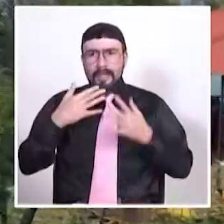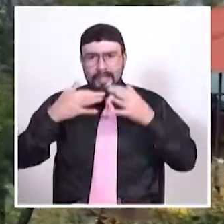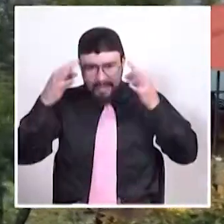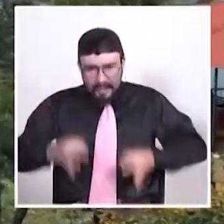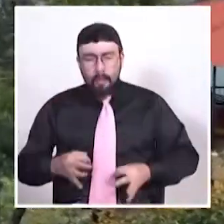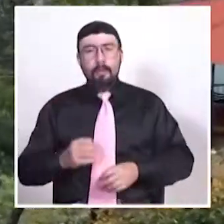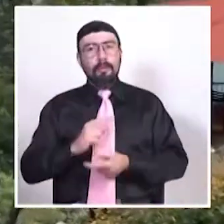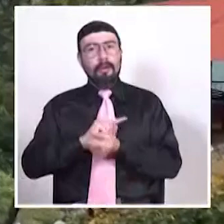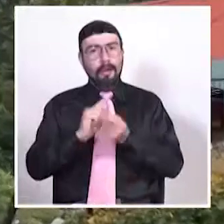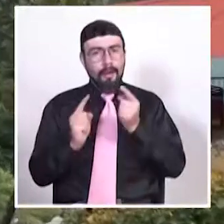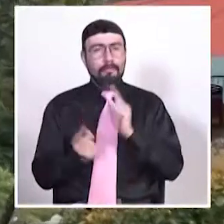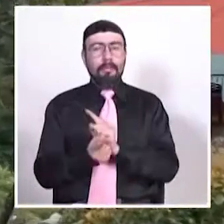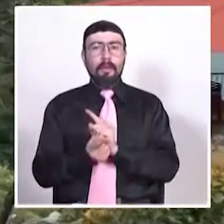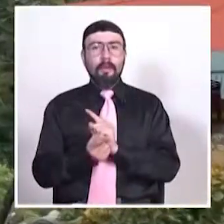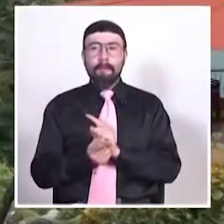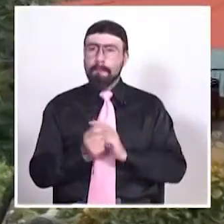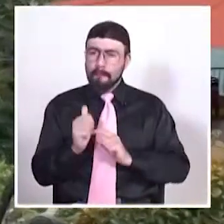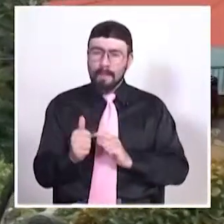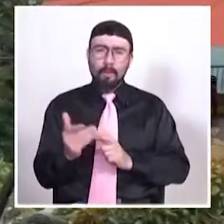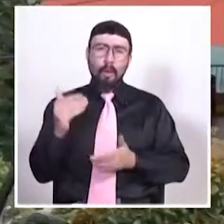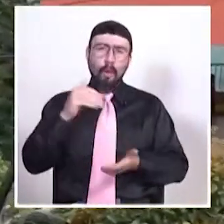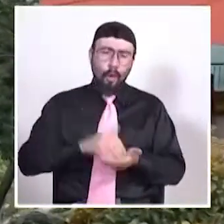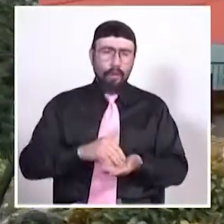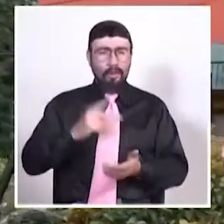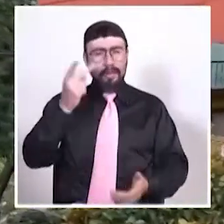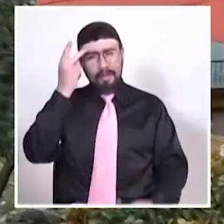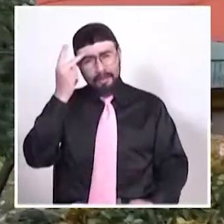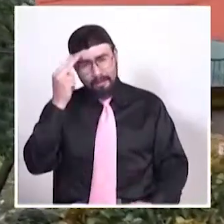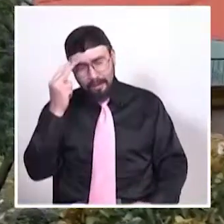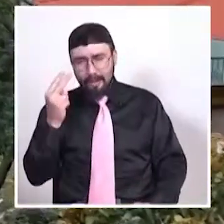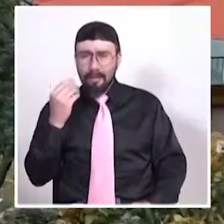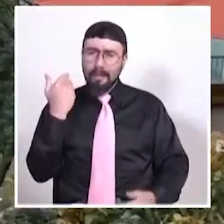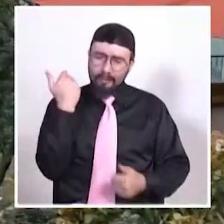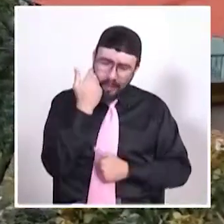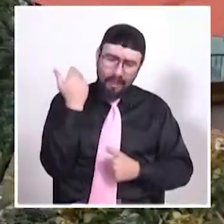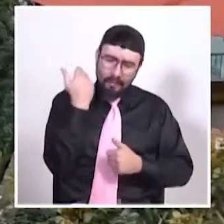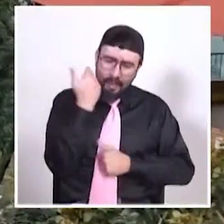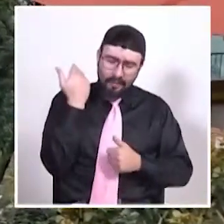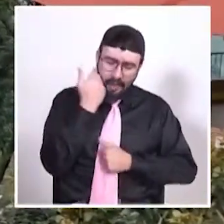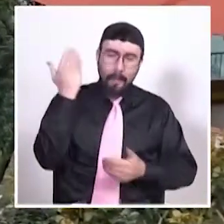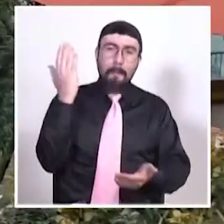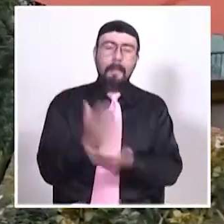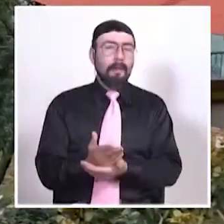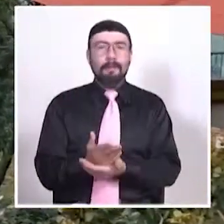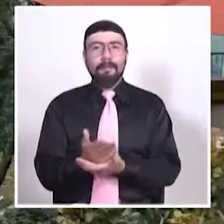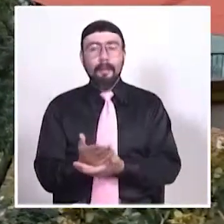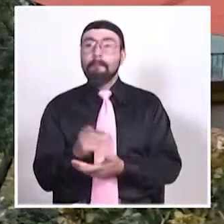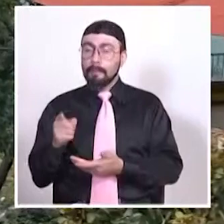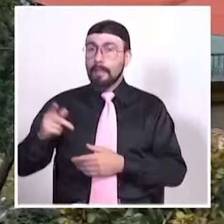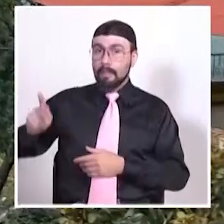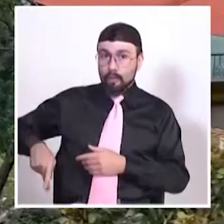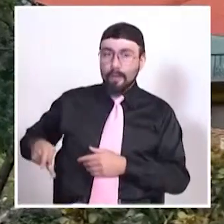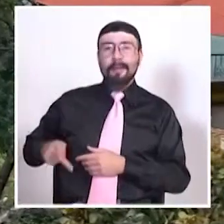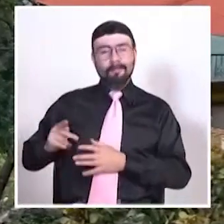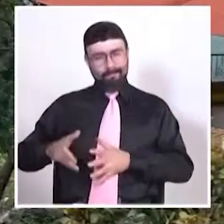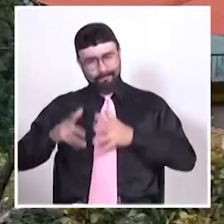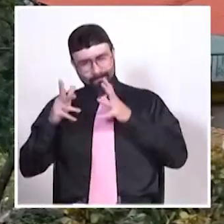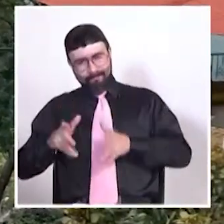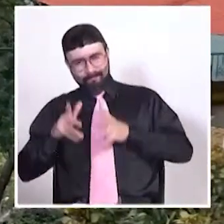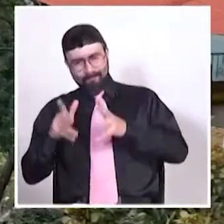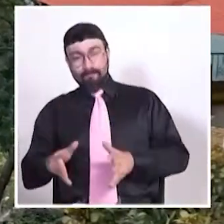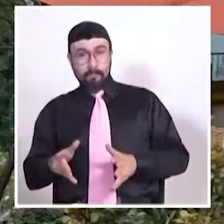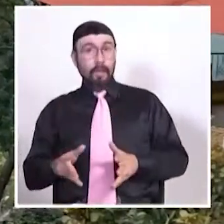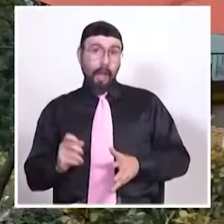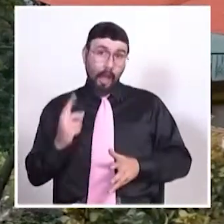cambiaran, que no cometieran los errores que los llevaron a ser un enfermo. La escuela también copia eso. De